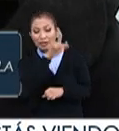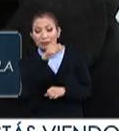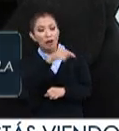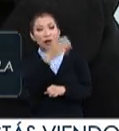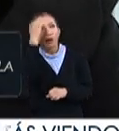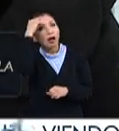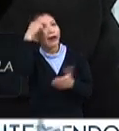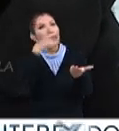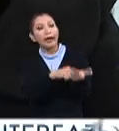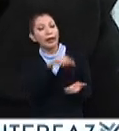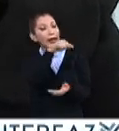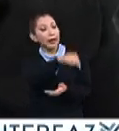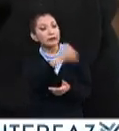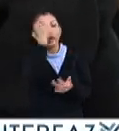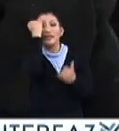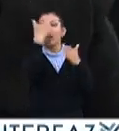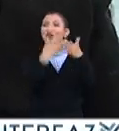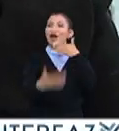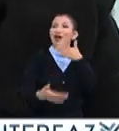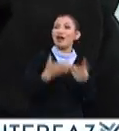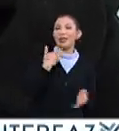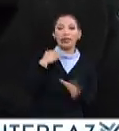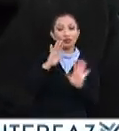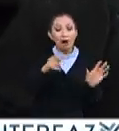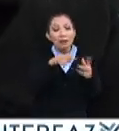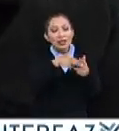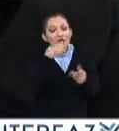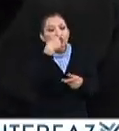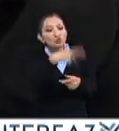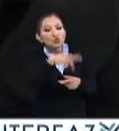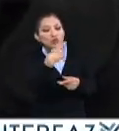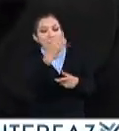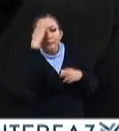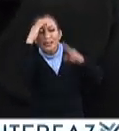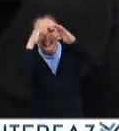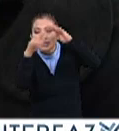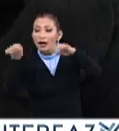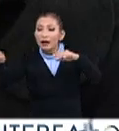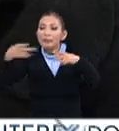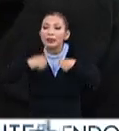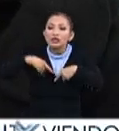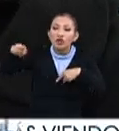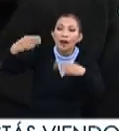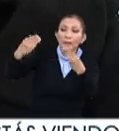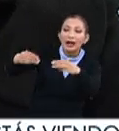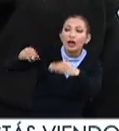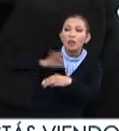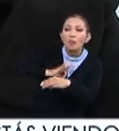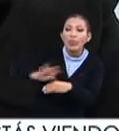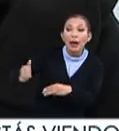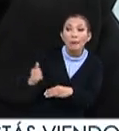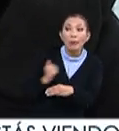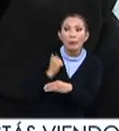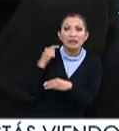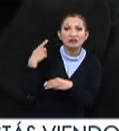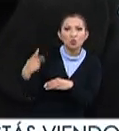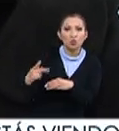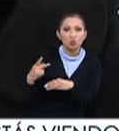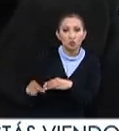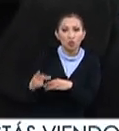no piensen que ellos hay una idea novedosa, sino que empiecen a pensar en esos clientes o en ese mercado que pudieran ser su